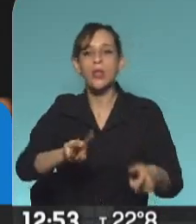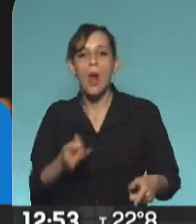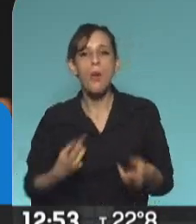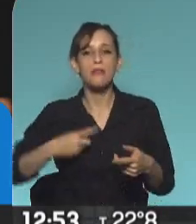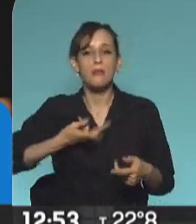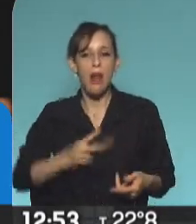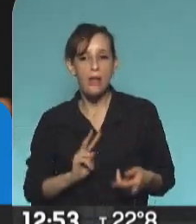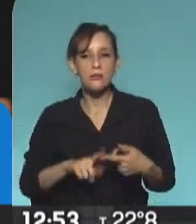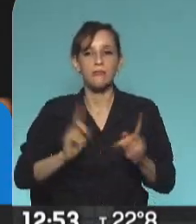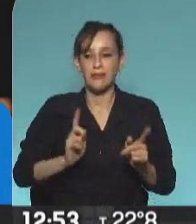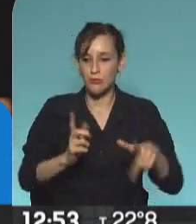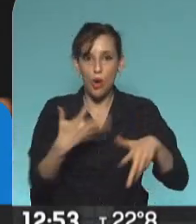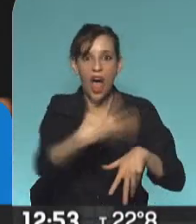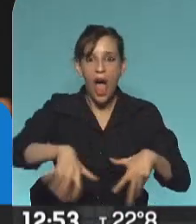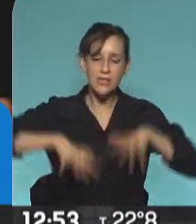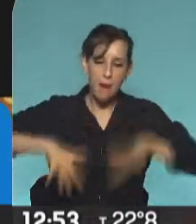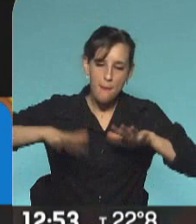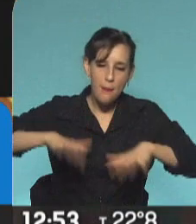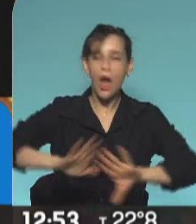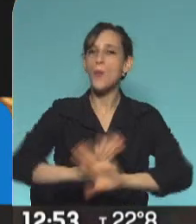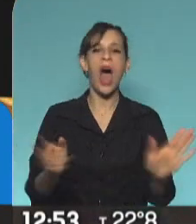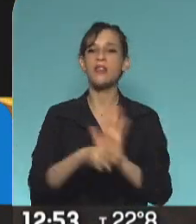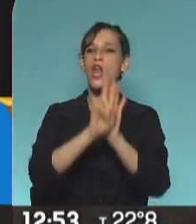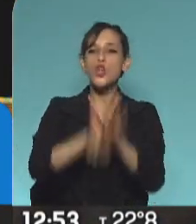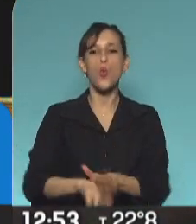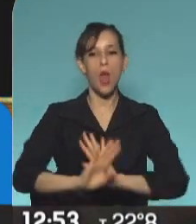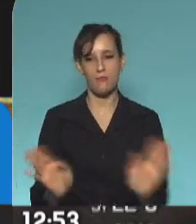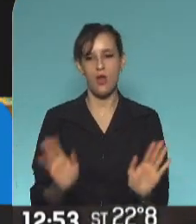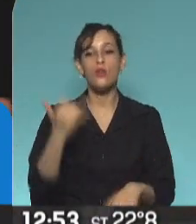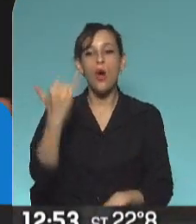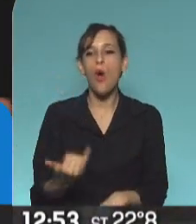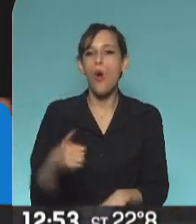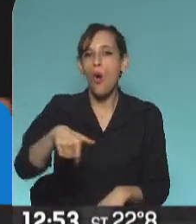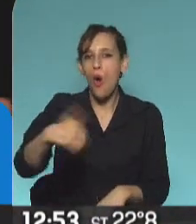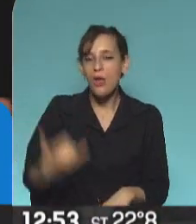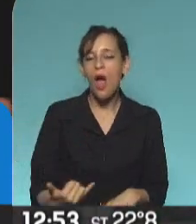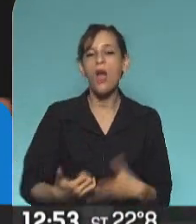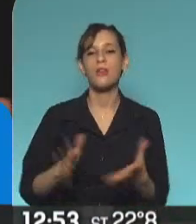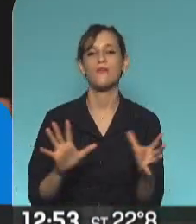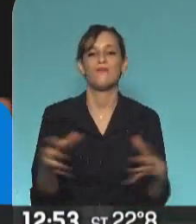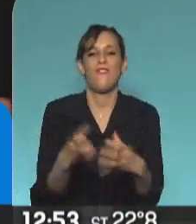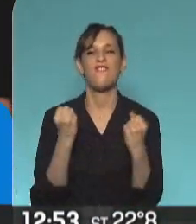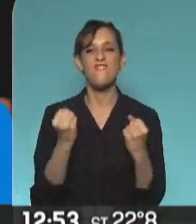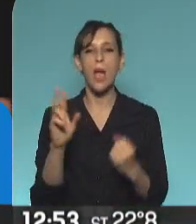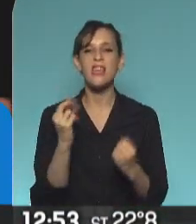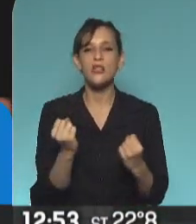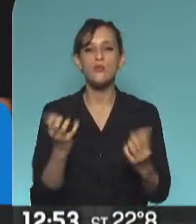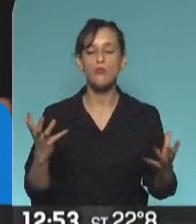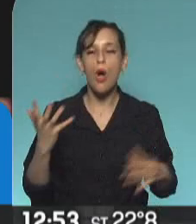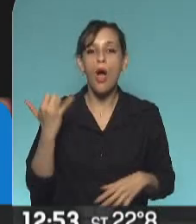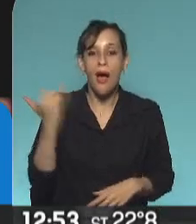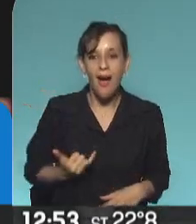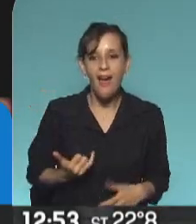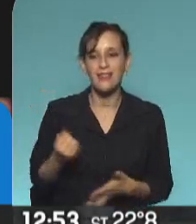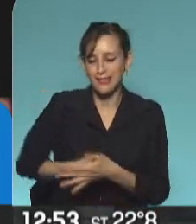feminista salió a la calle y dijo ni una menos no tenemos un movimiento feminista ejemplar que pudo poner en palabras y dar esa batalla cultural que